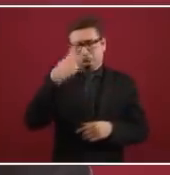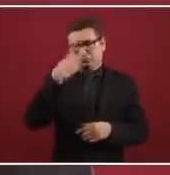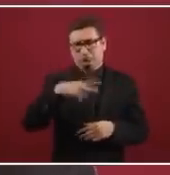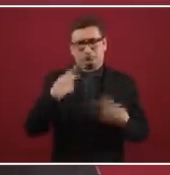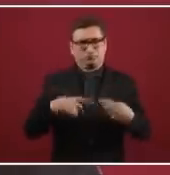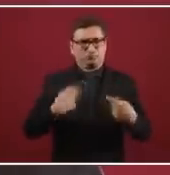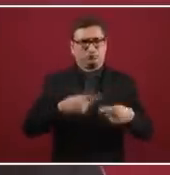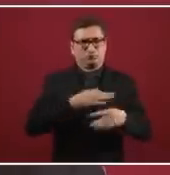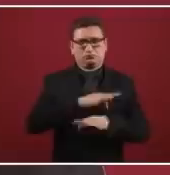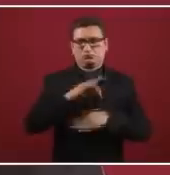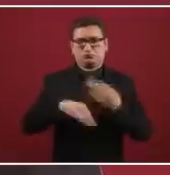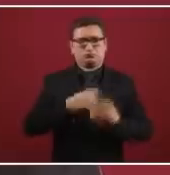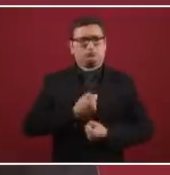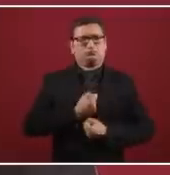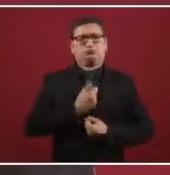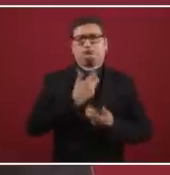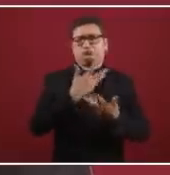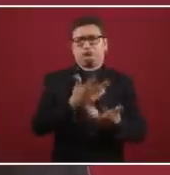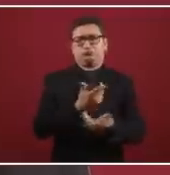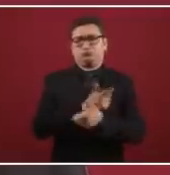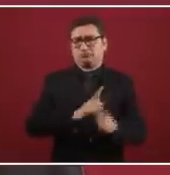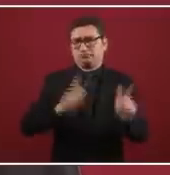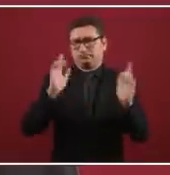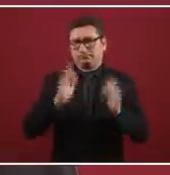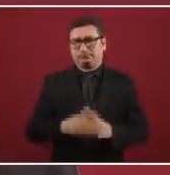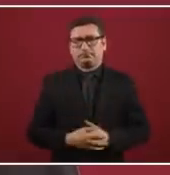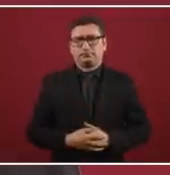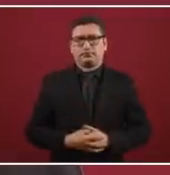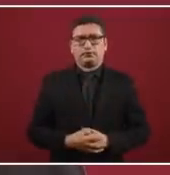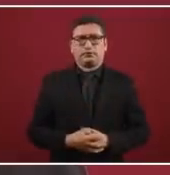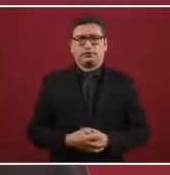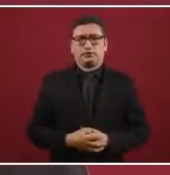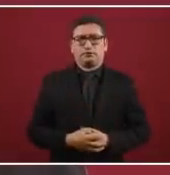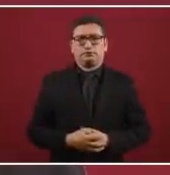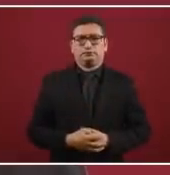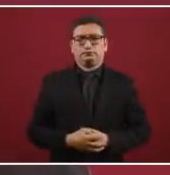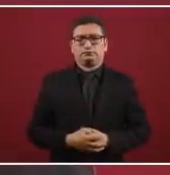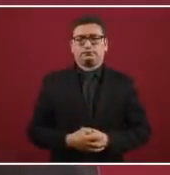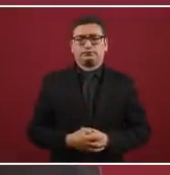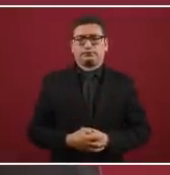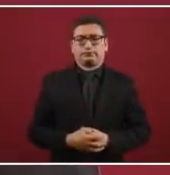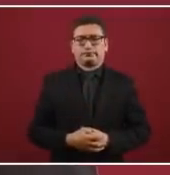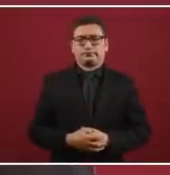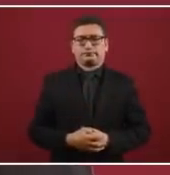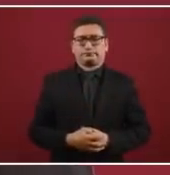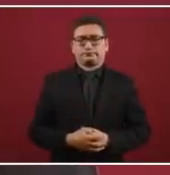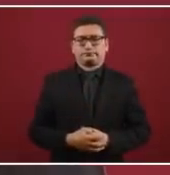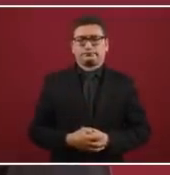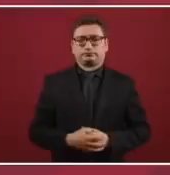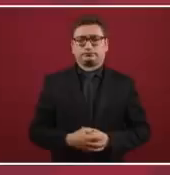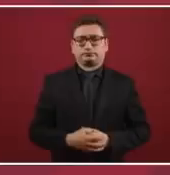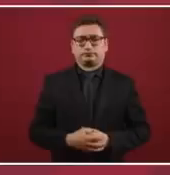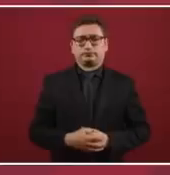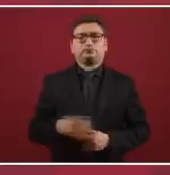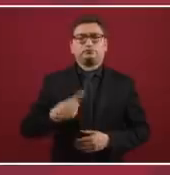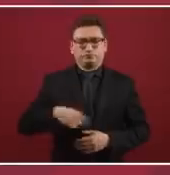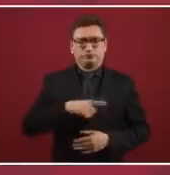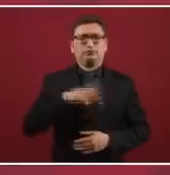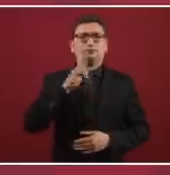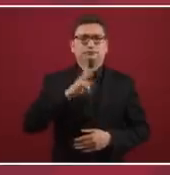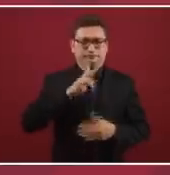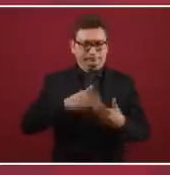a manifestarse, a expresarse, y vamos mejor a ver qué